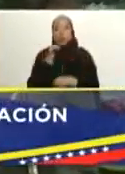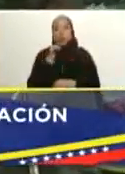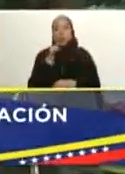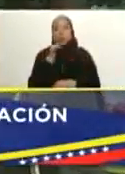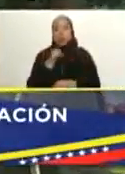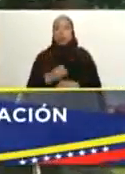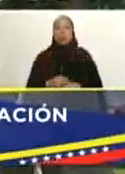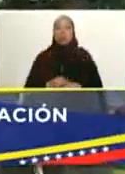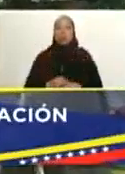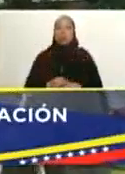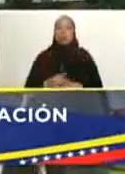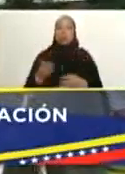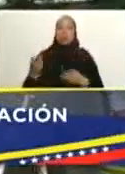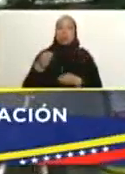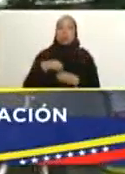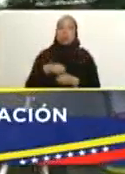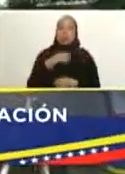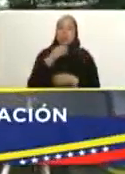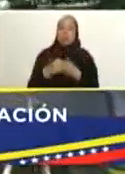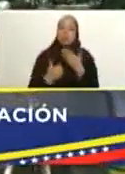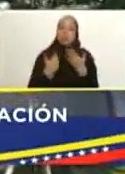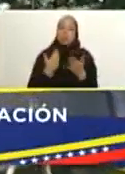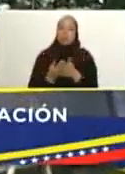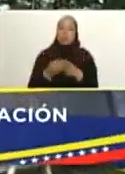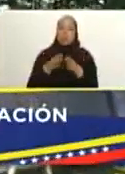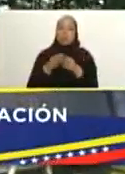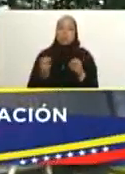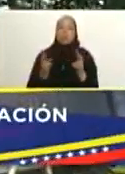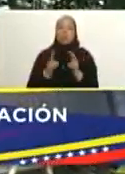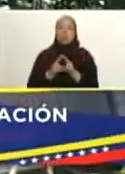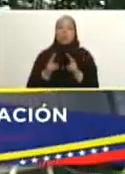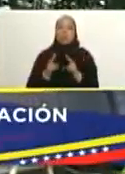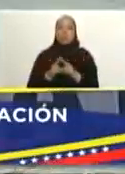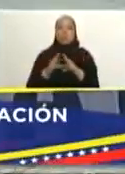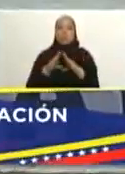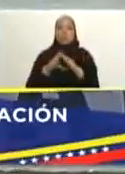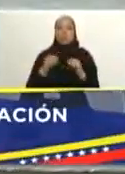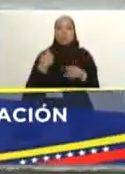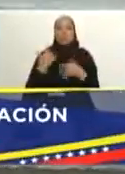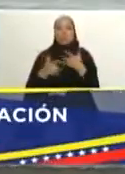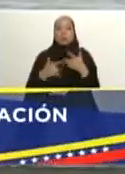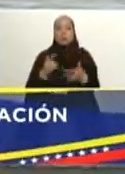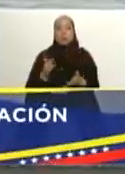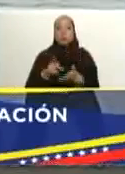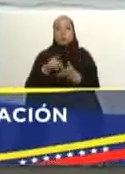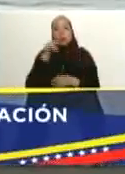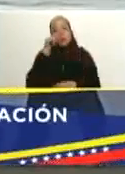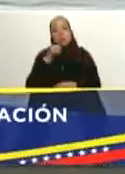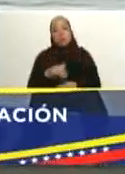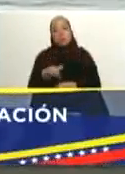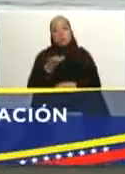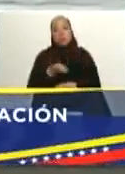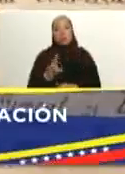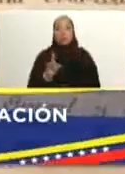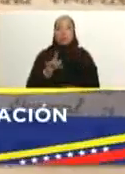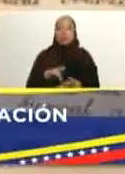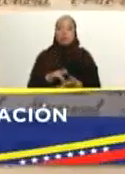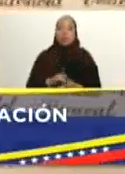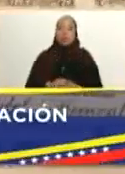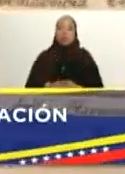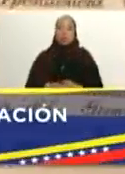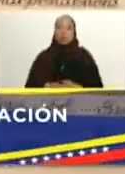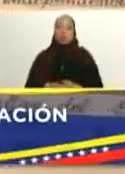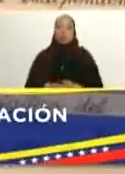solamente interno, sino externo, para que todo el mundo conozca todo lo que se está haciendo por este pueblo amado. Y aquí está la jefa